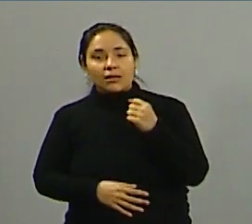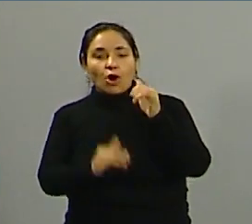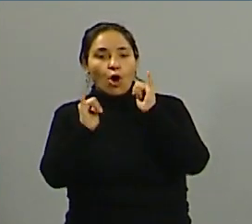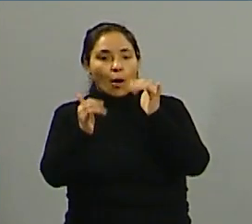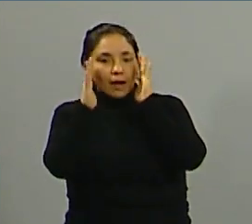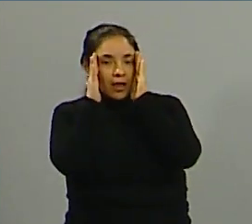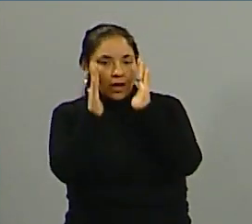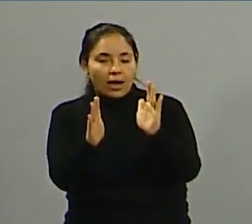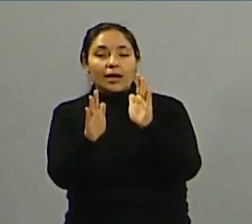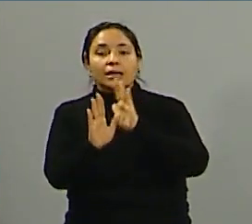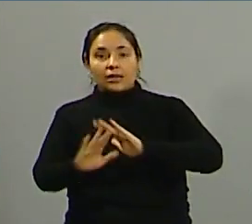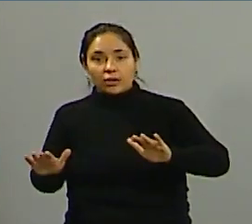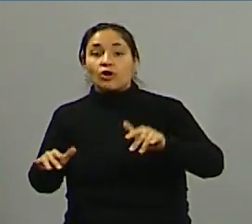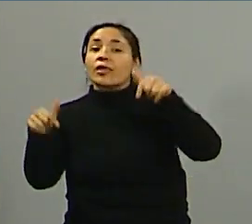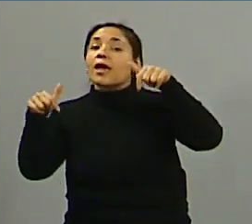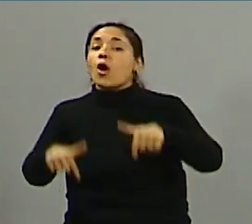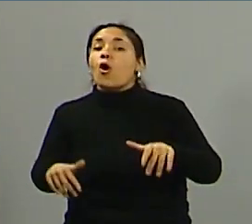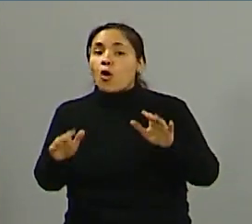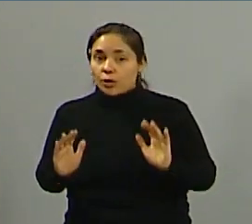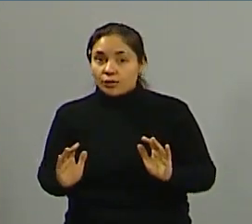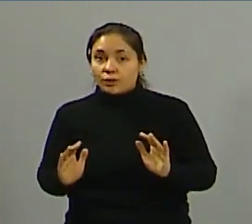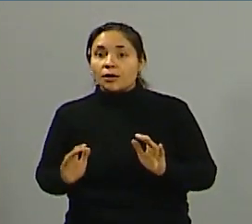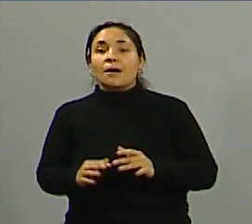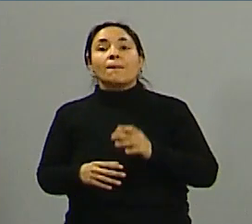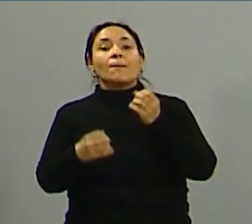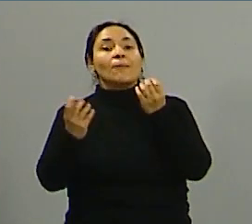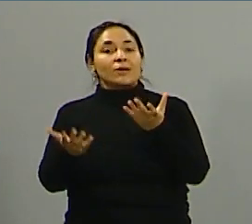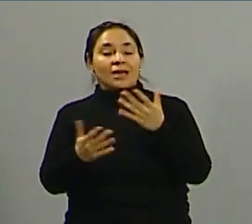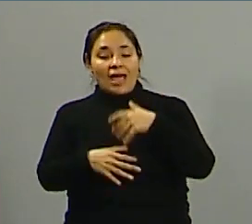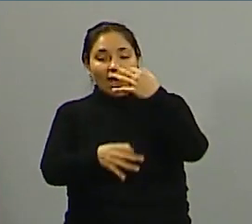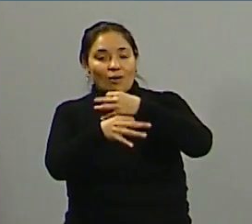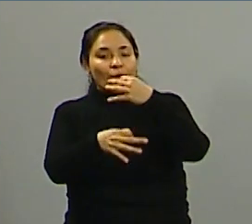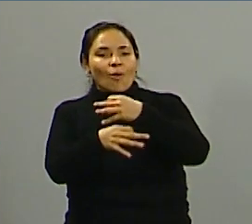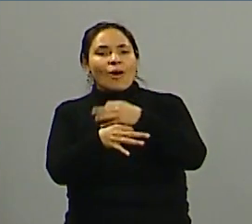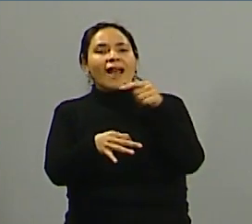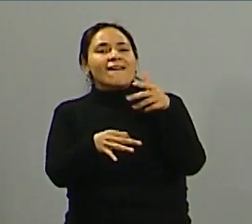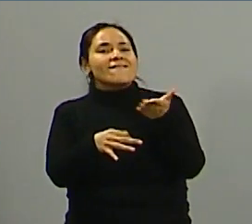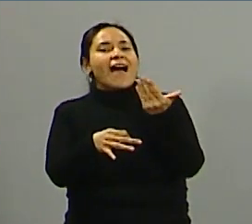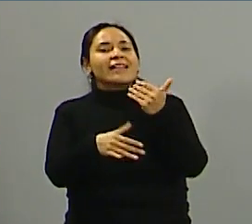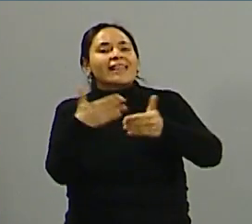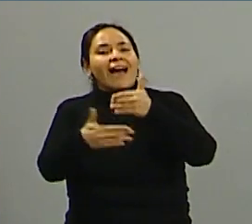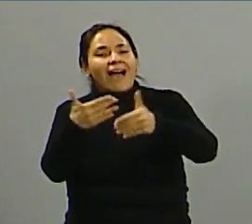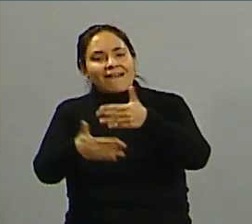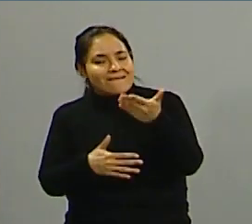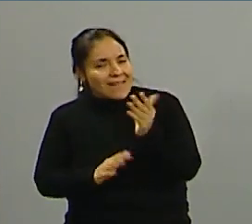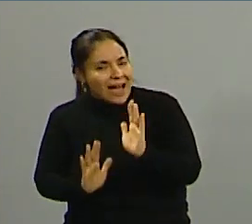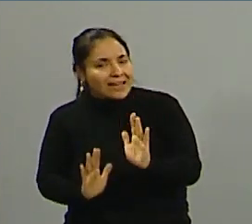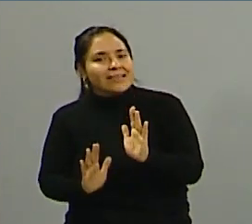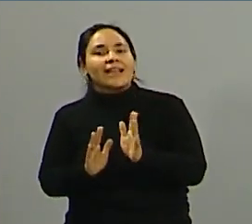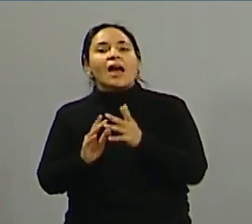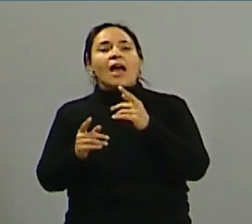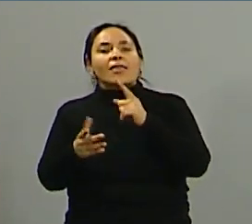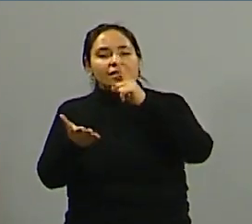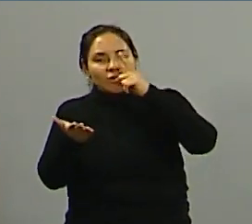jóvenes, en los niños, pero los de hoy. Estamos porque creo que la escuela todavía tiene que evolucionar y todavía no hay políticas